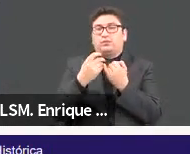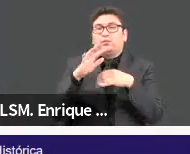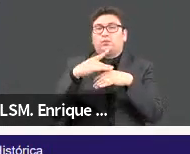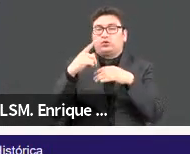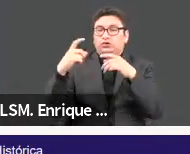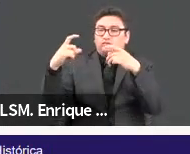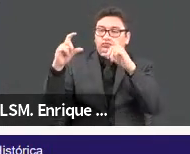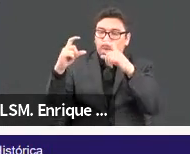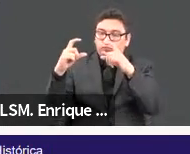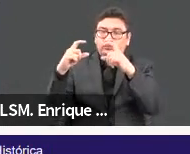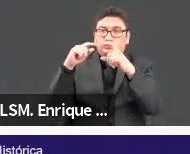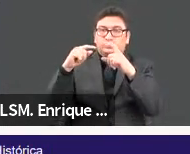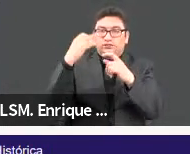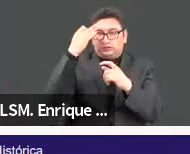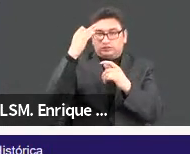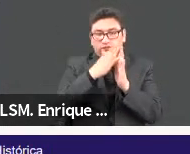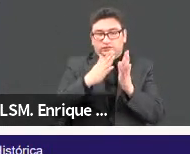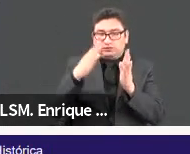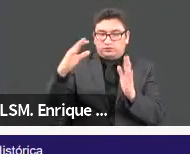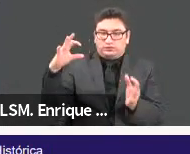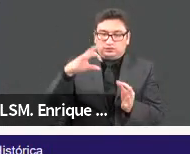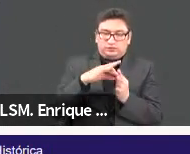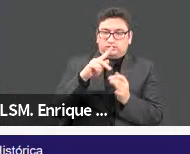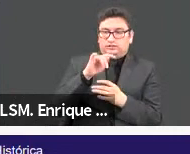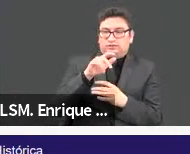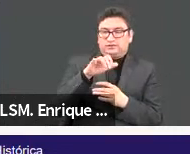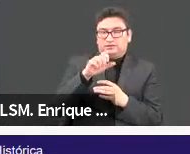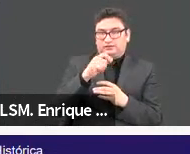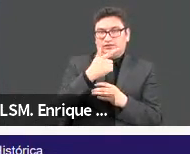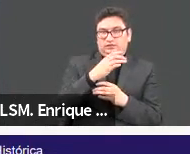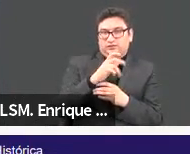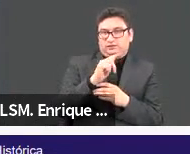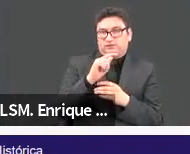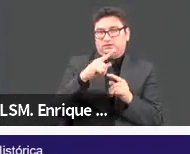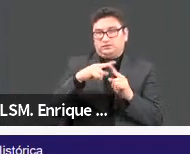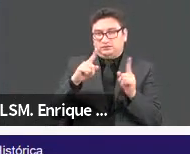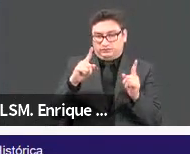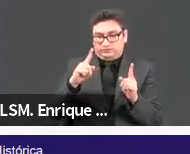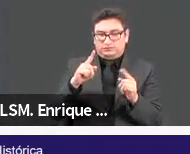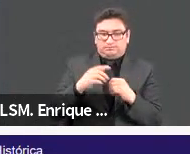con la época de la tesis, ¿correcto?